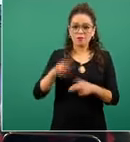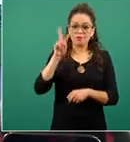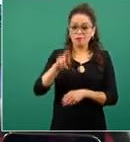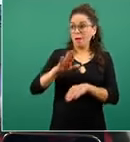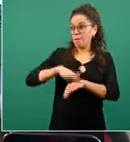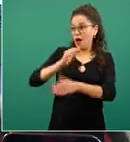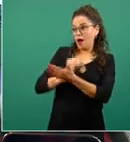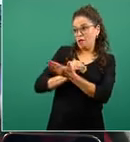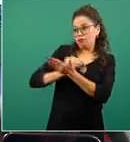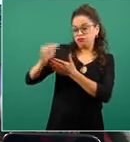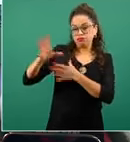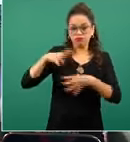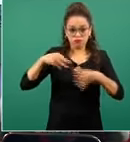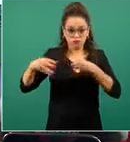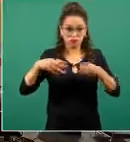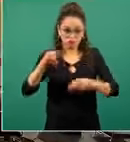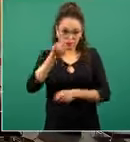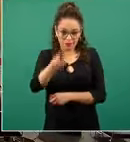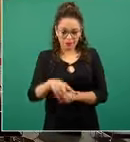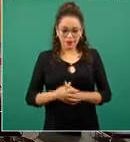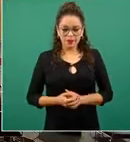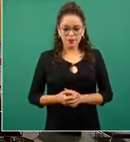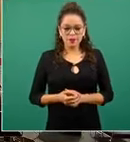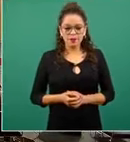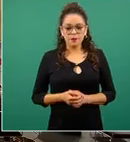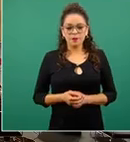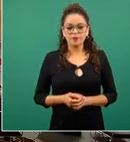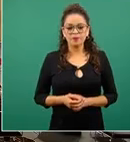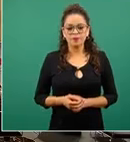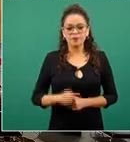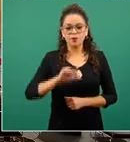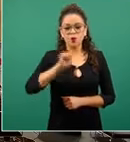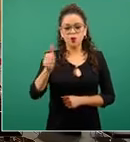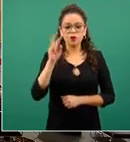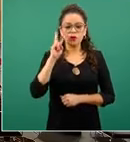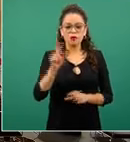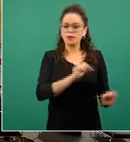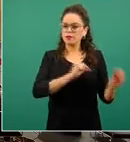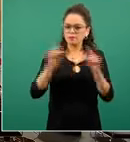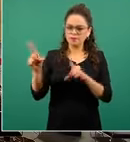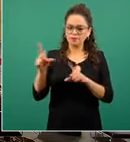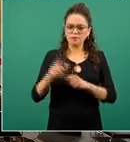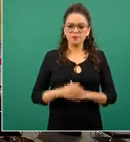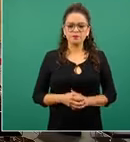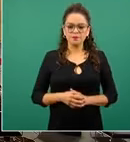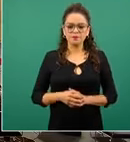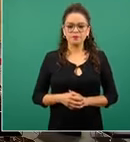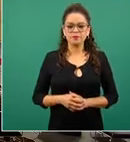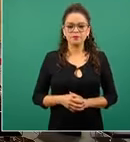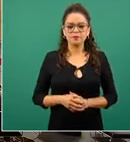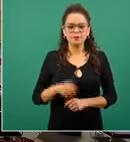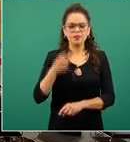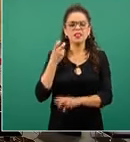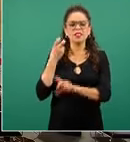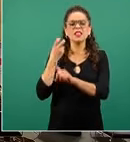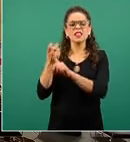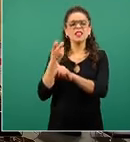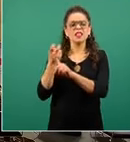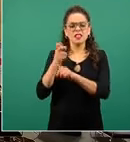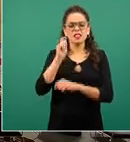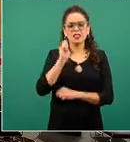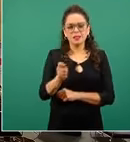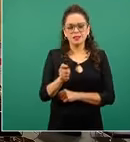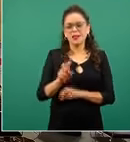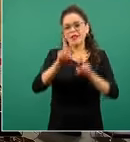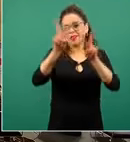carga. Si vemos la siguiente diapositiva, vamos a ingresar entonces ya al componente de la